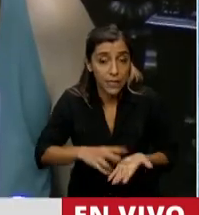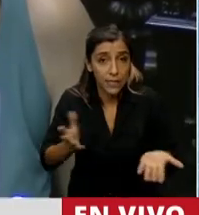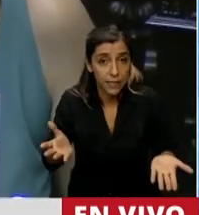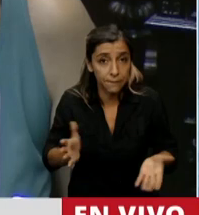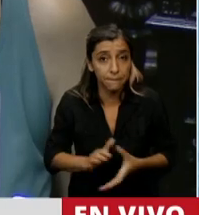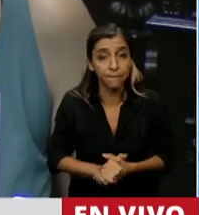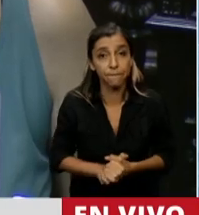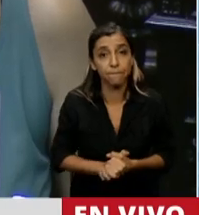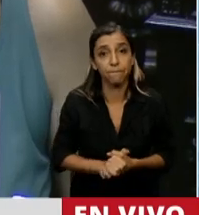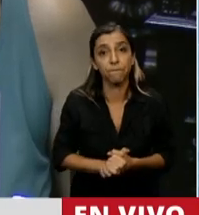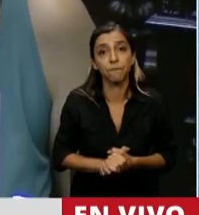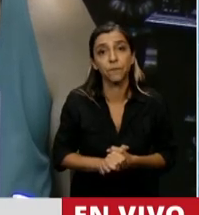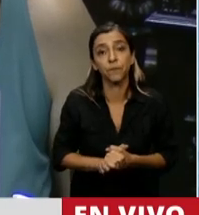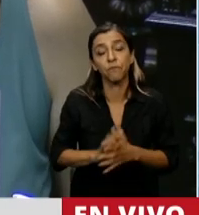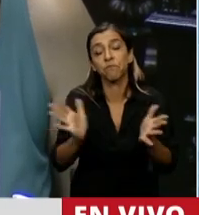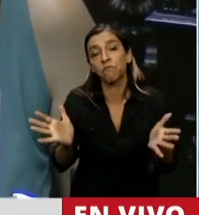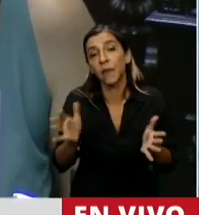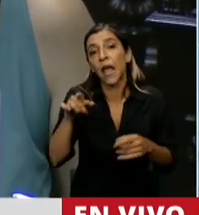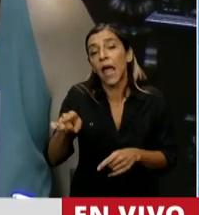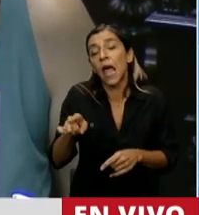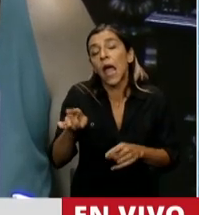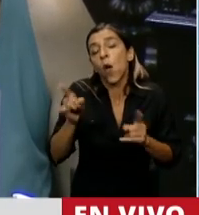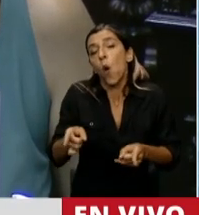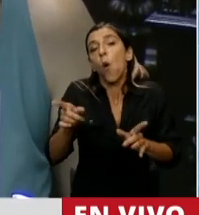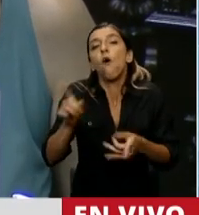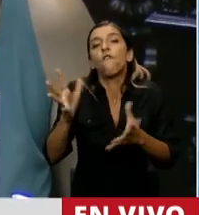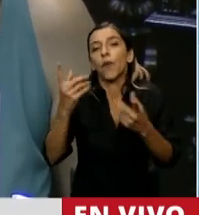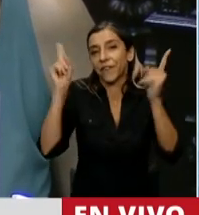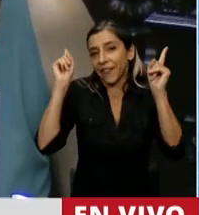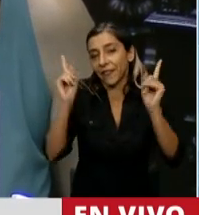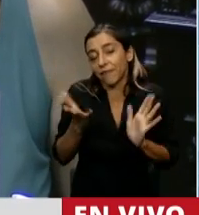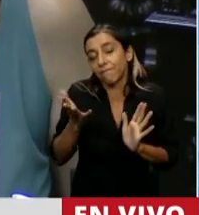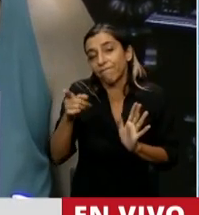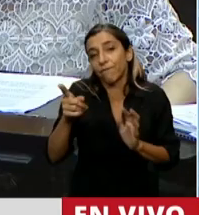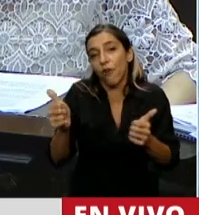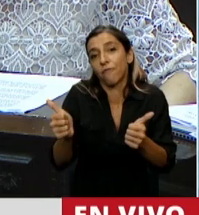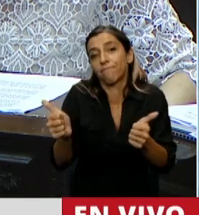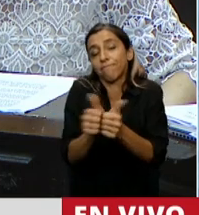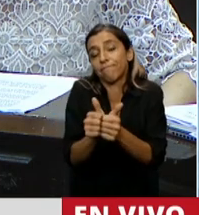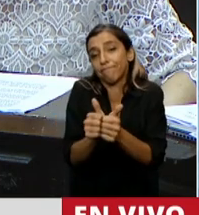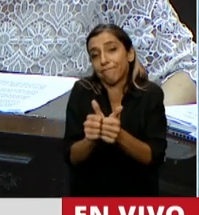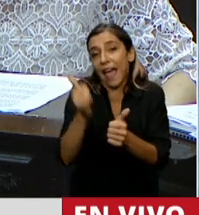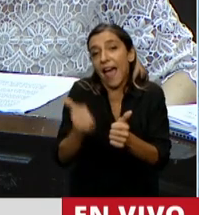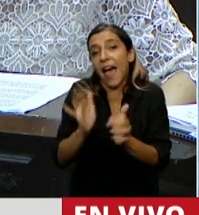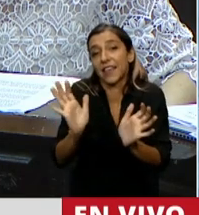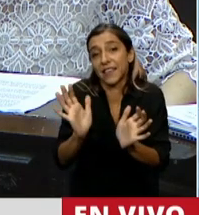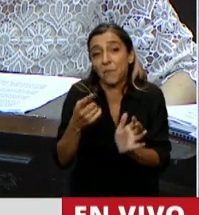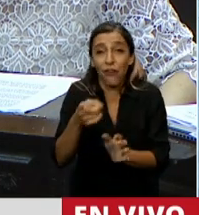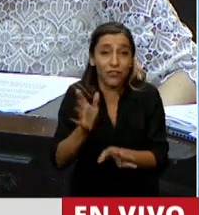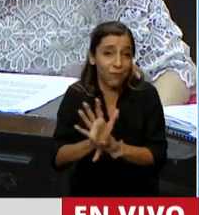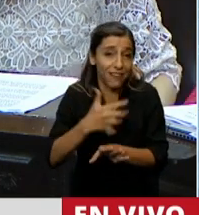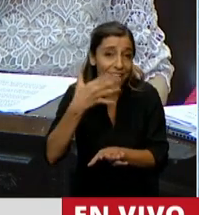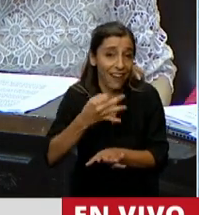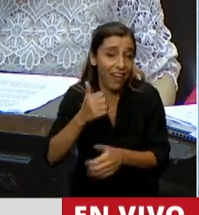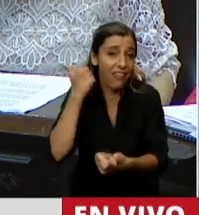si se quiere, a partir de un concubinato, con lo que se puede sostener que es un abuso oficializado. Estas son las